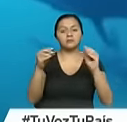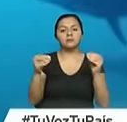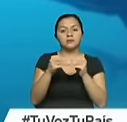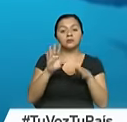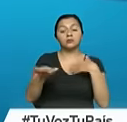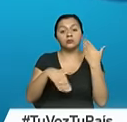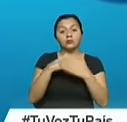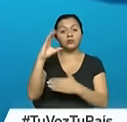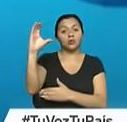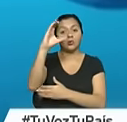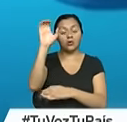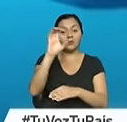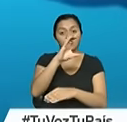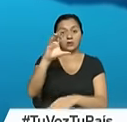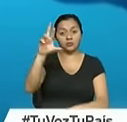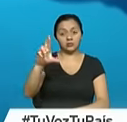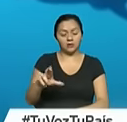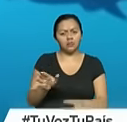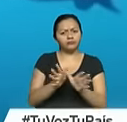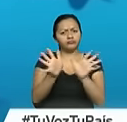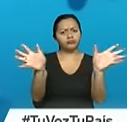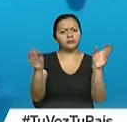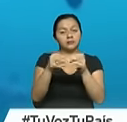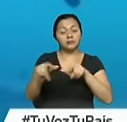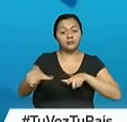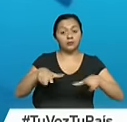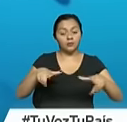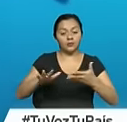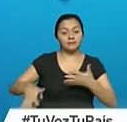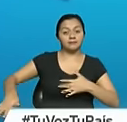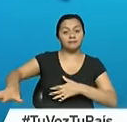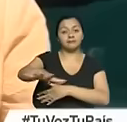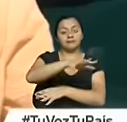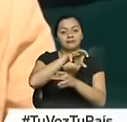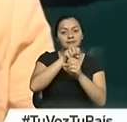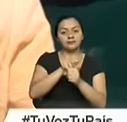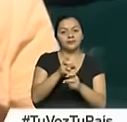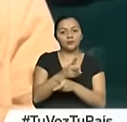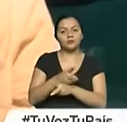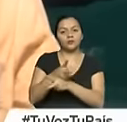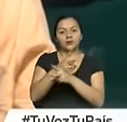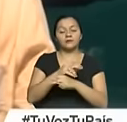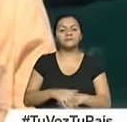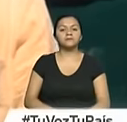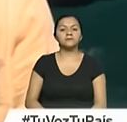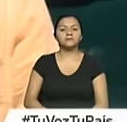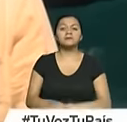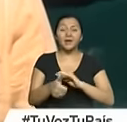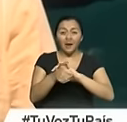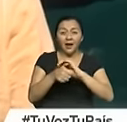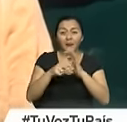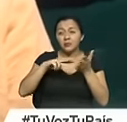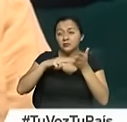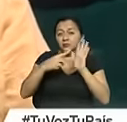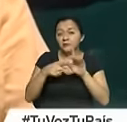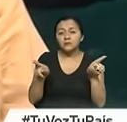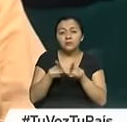que Colombia y Costa Rica amplíen sus zonas marinas de conservación. Galápagos es mucho más que un archipiélago,